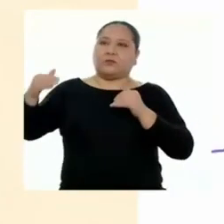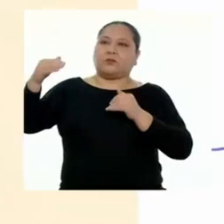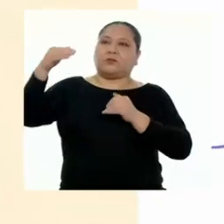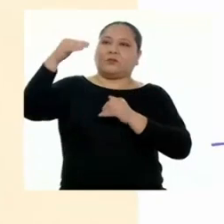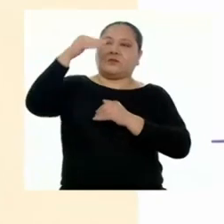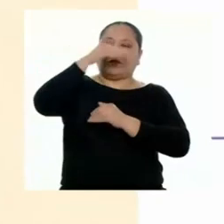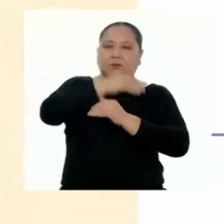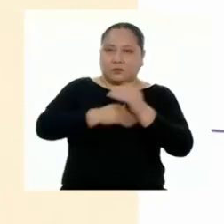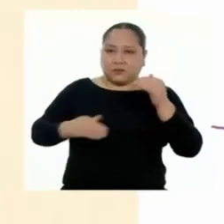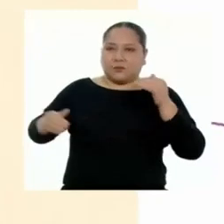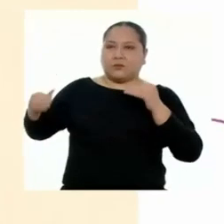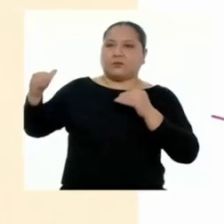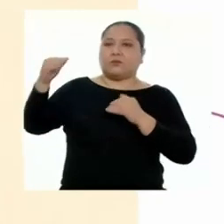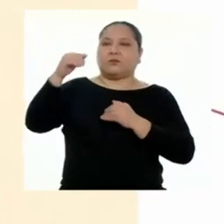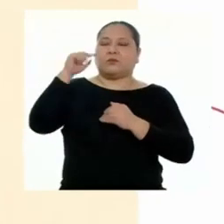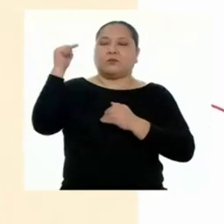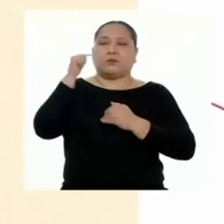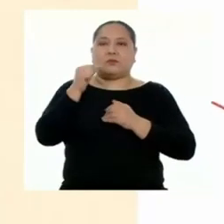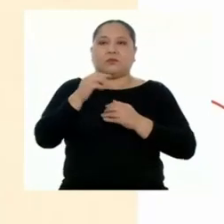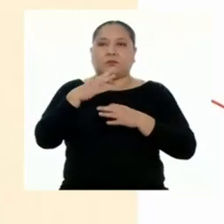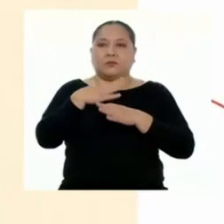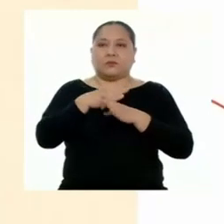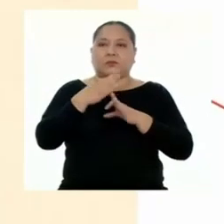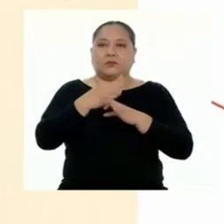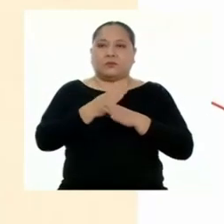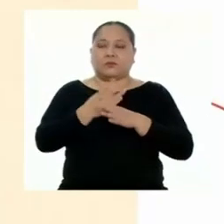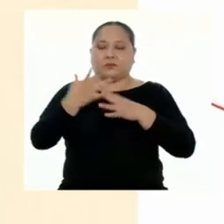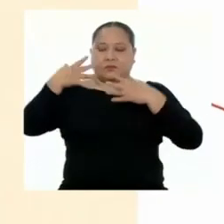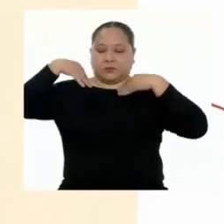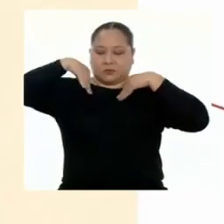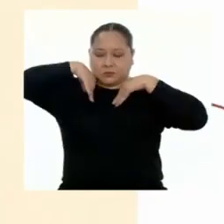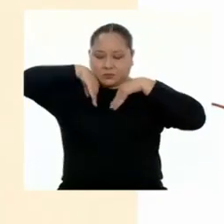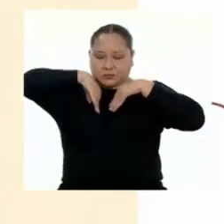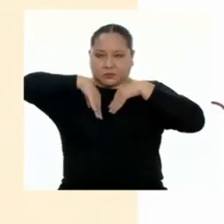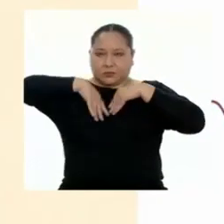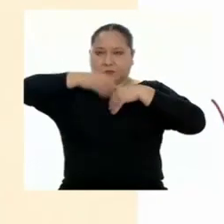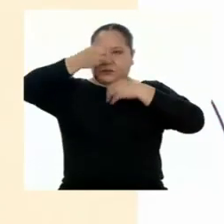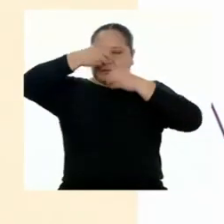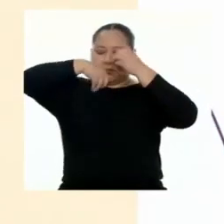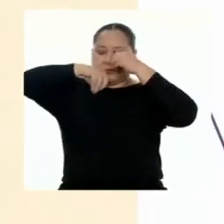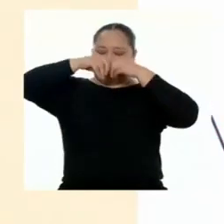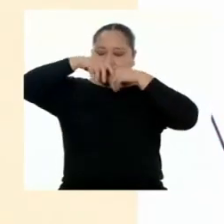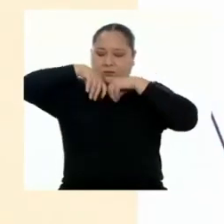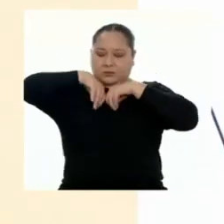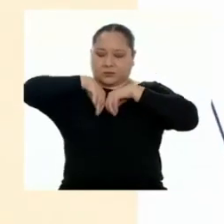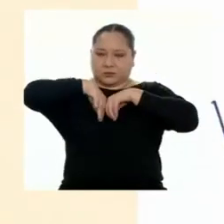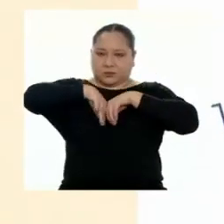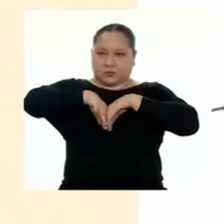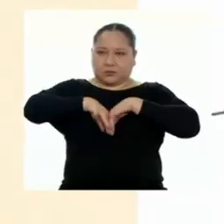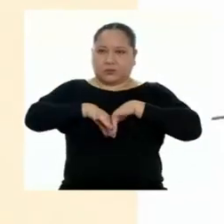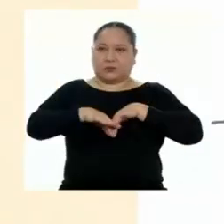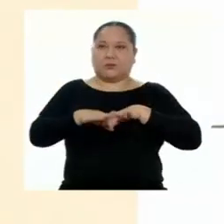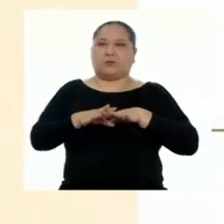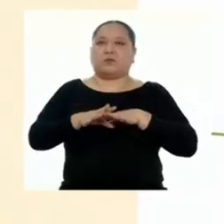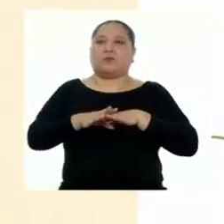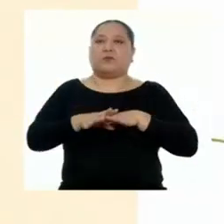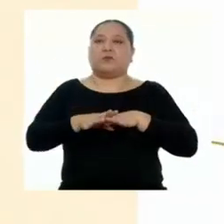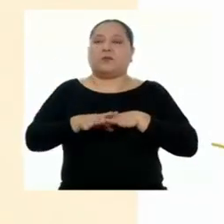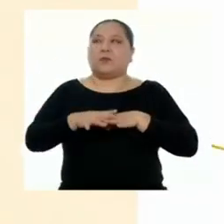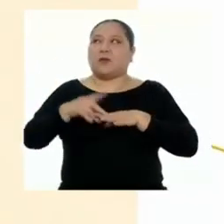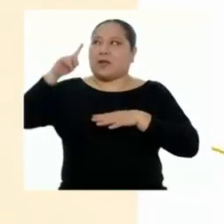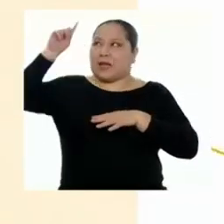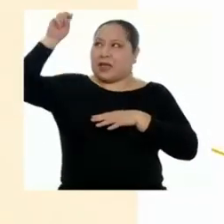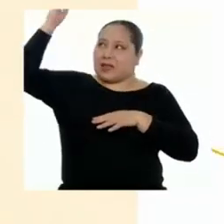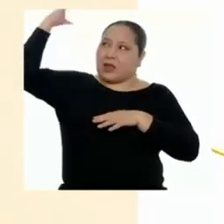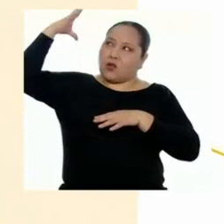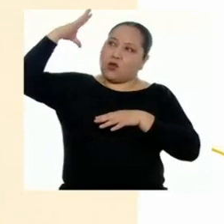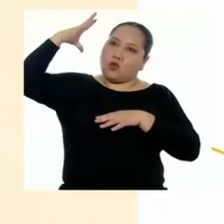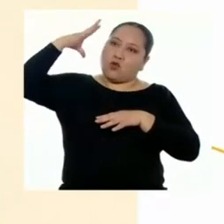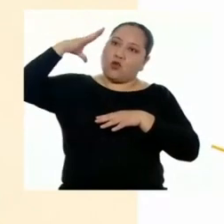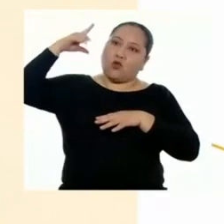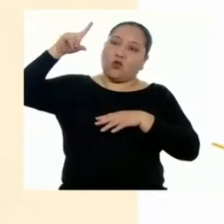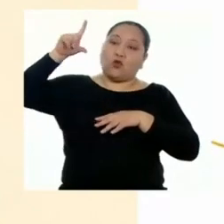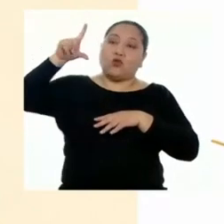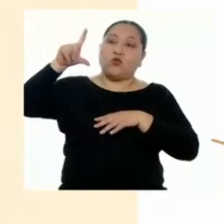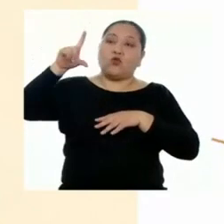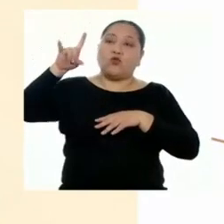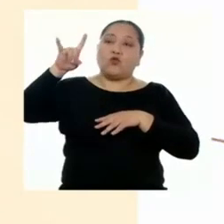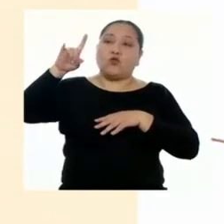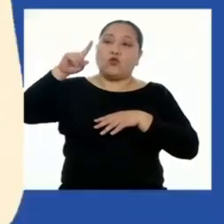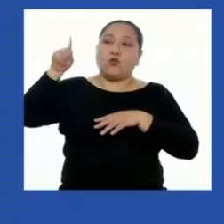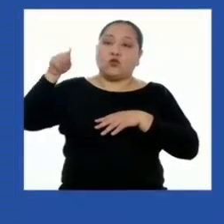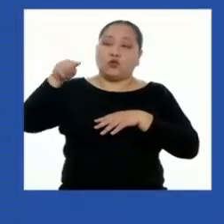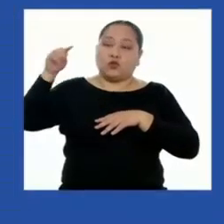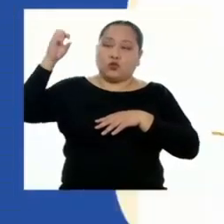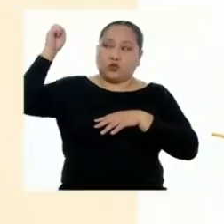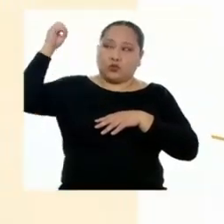través del ecosistema. Usualmente entra a los organismos en forma de luz y sale en forma de calor.